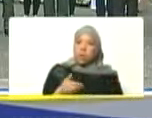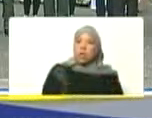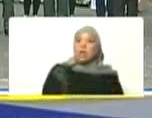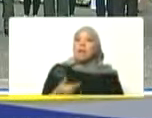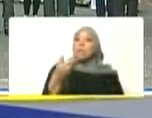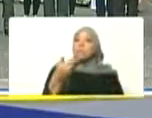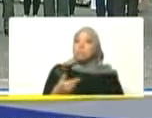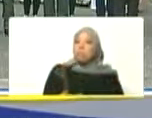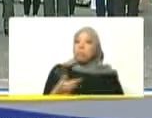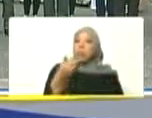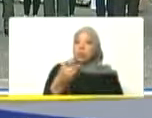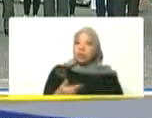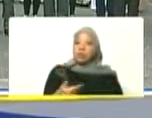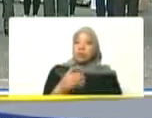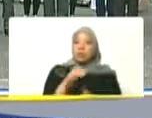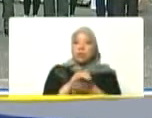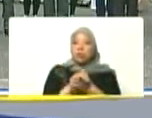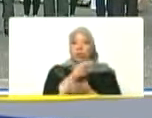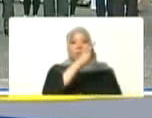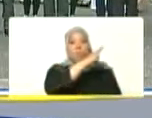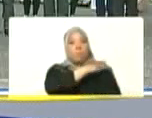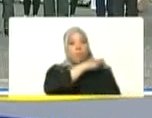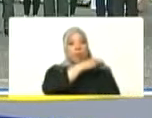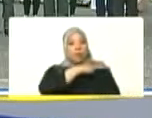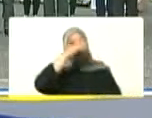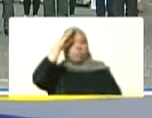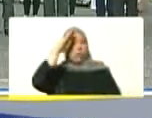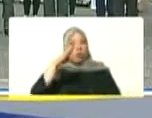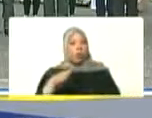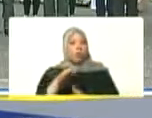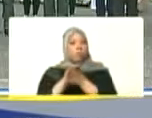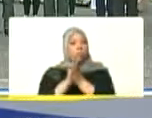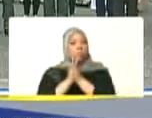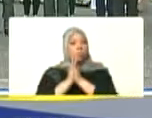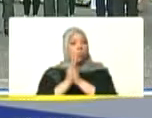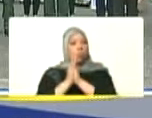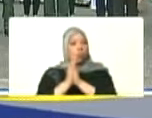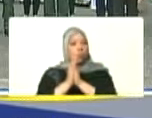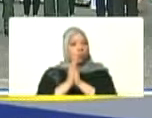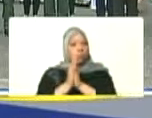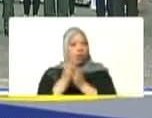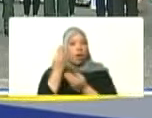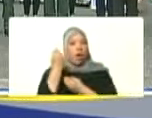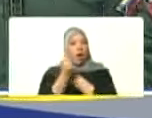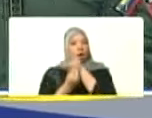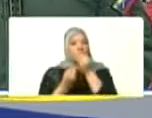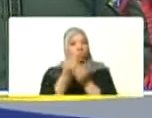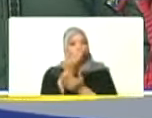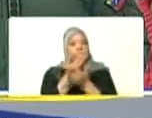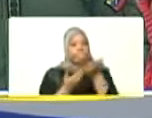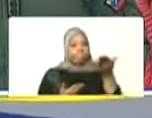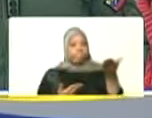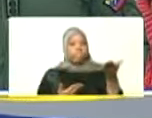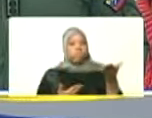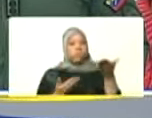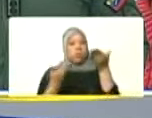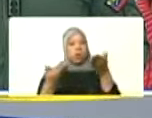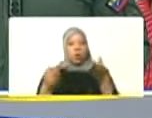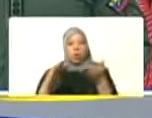importante, Padrino, te pido por favor que me hagas un documento para las